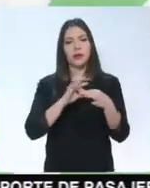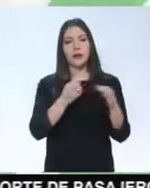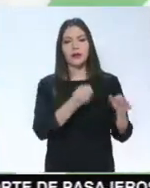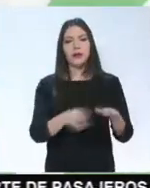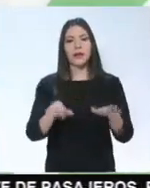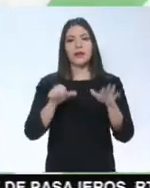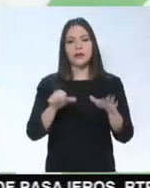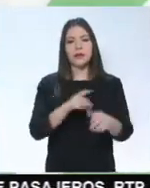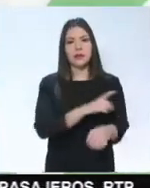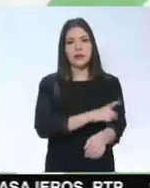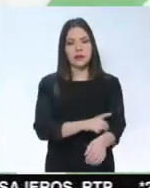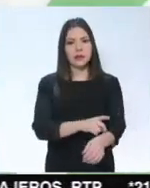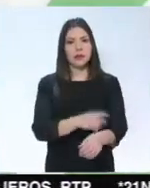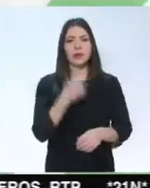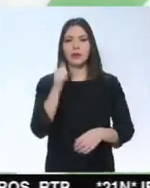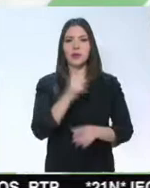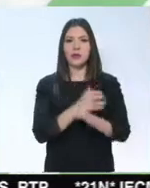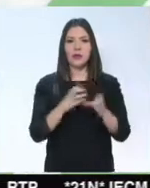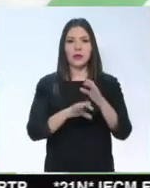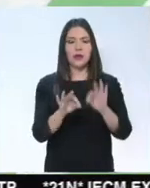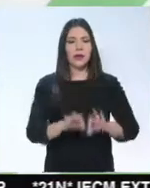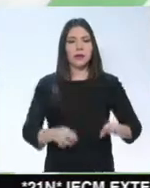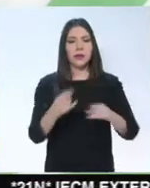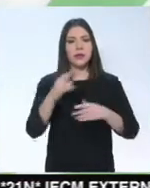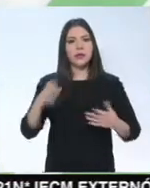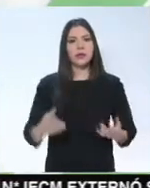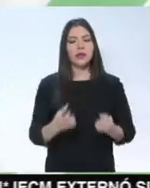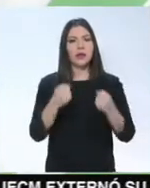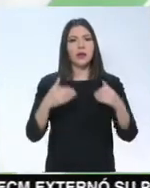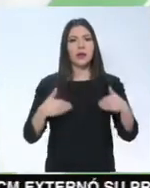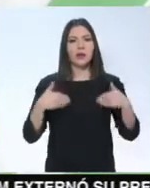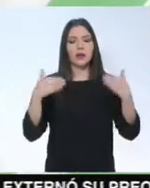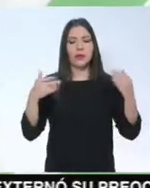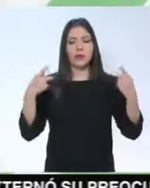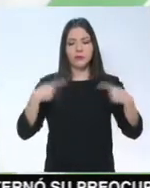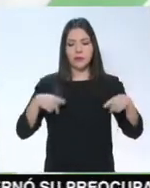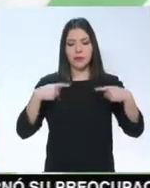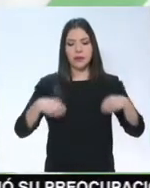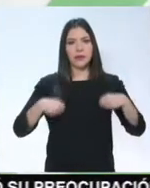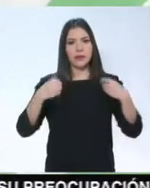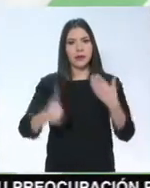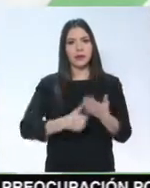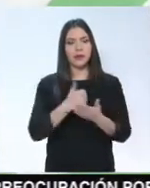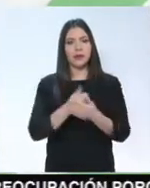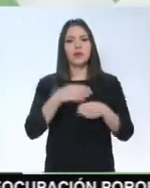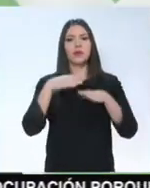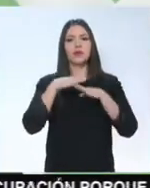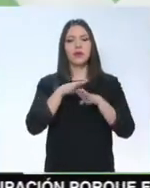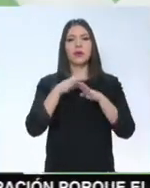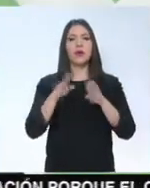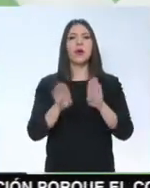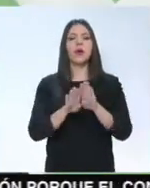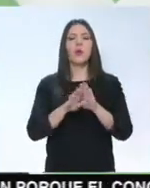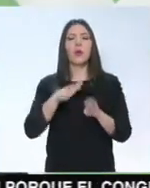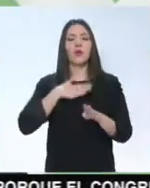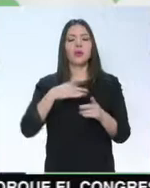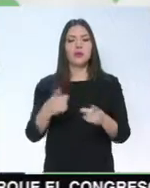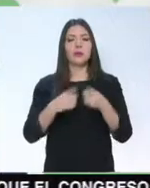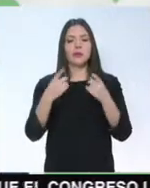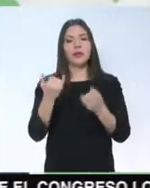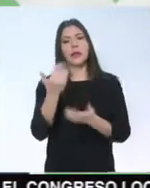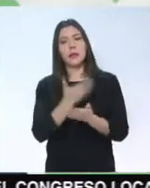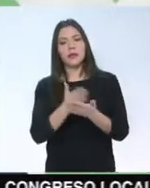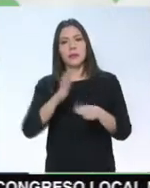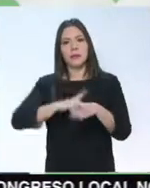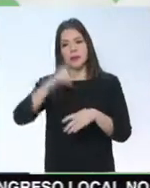alcaldías y pues parte muy fundamental, recuperar la confianza de los capitalinos en el tema de impartición de justicia, pero sobre todo facilitar pues